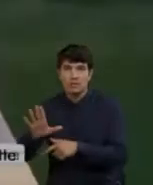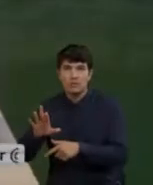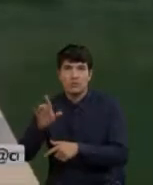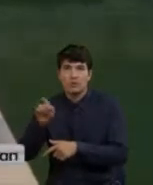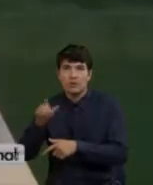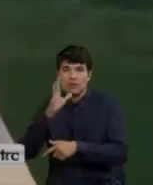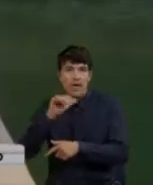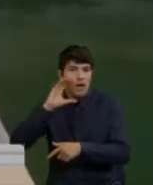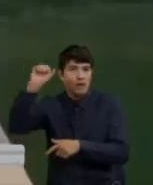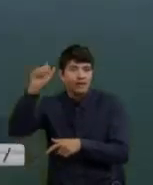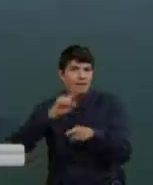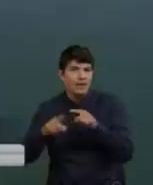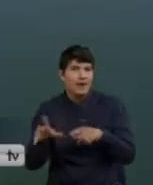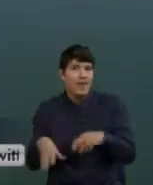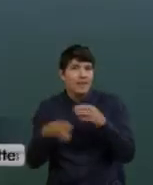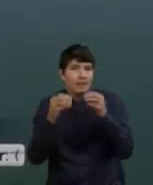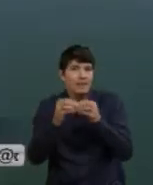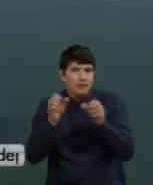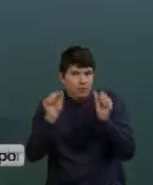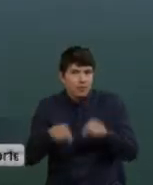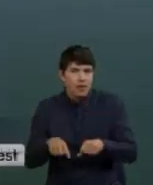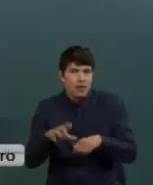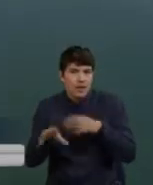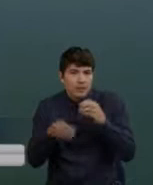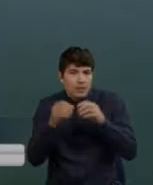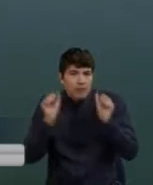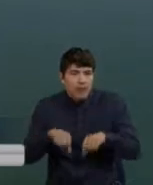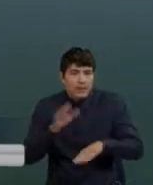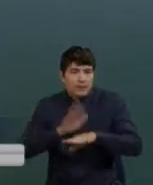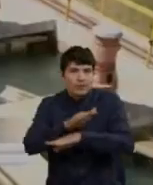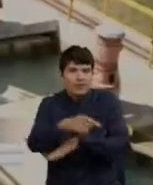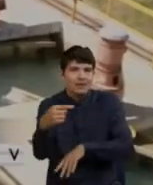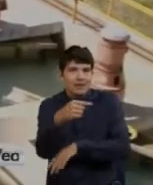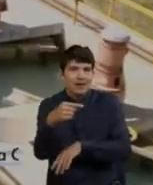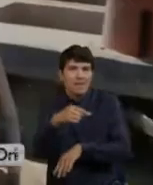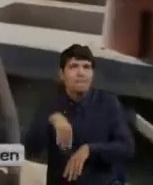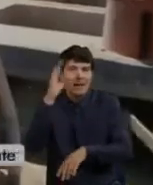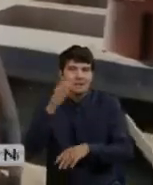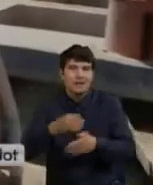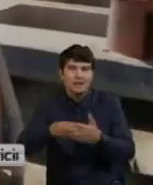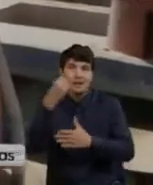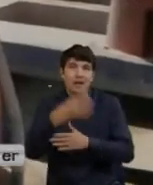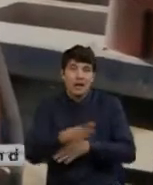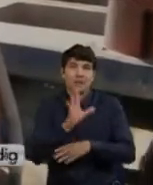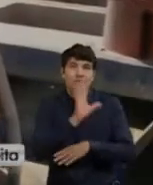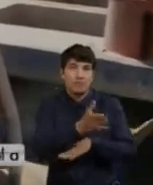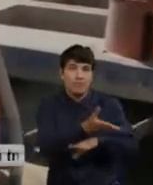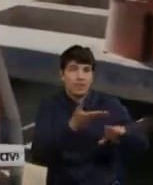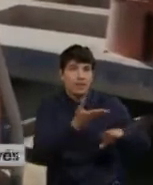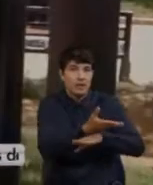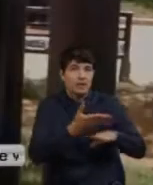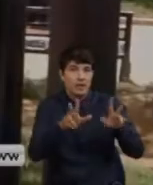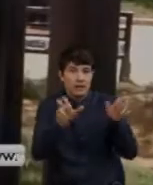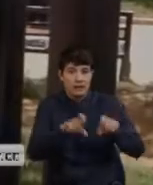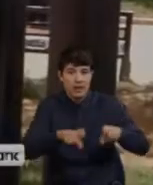a los ocañeros pero aún puede terminar repercutiendo en un mayor costo de las tarifas que se van a cobrar en el